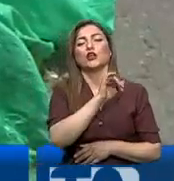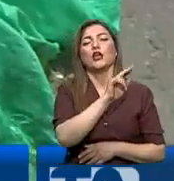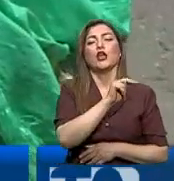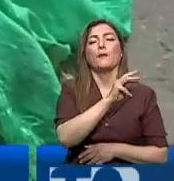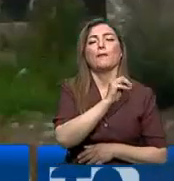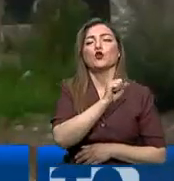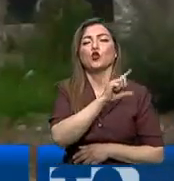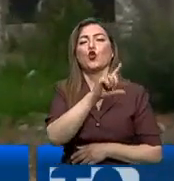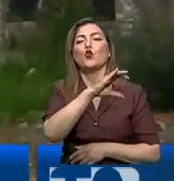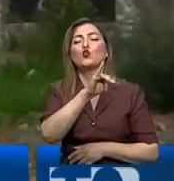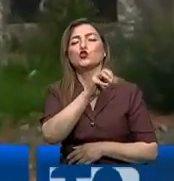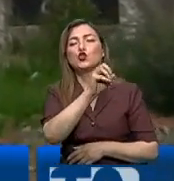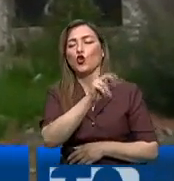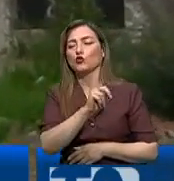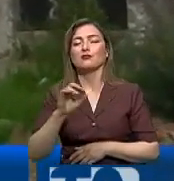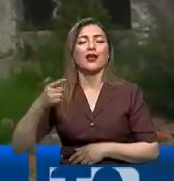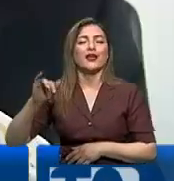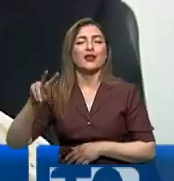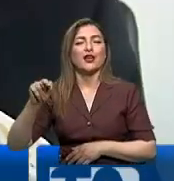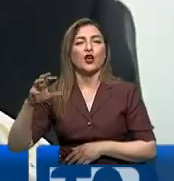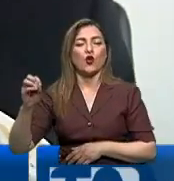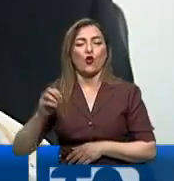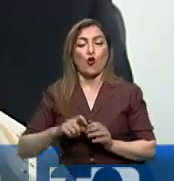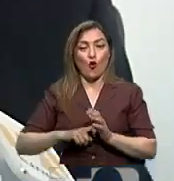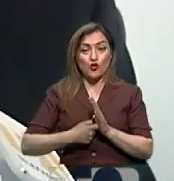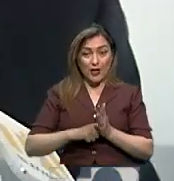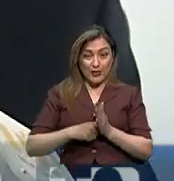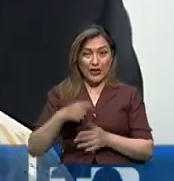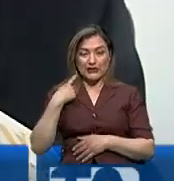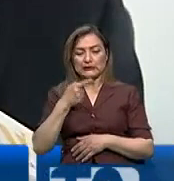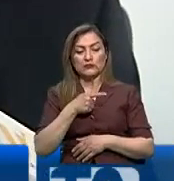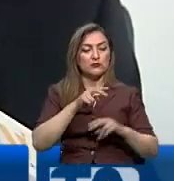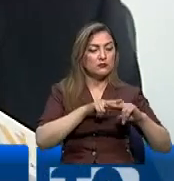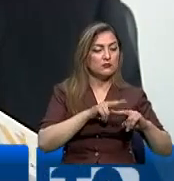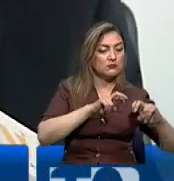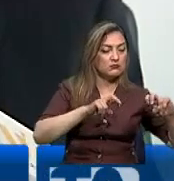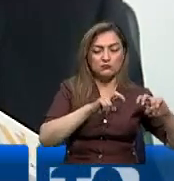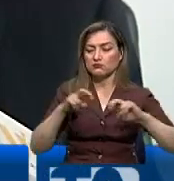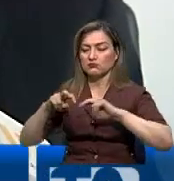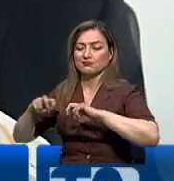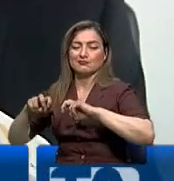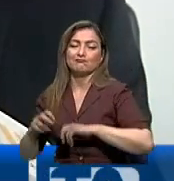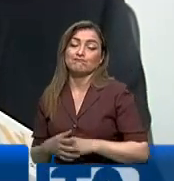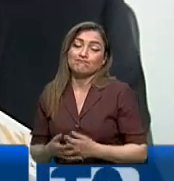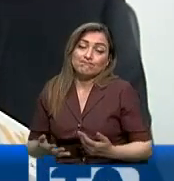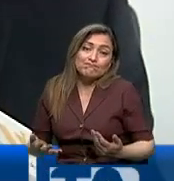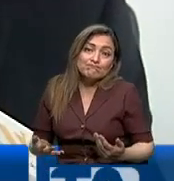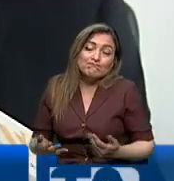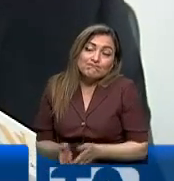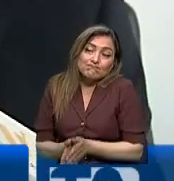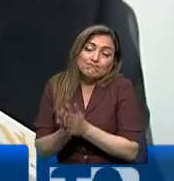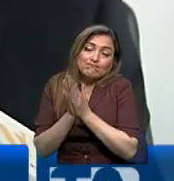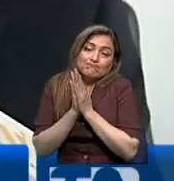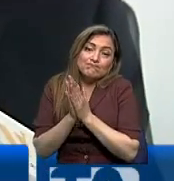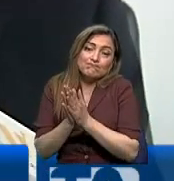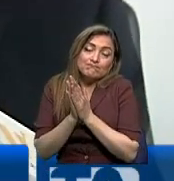obras están siendo analizadas por Contraloría. No hemos cancelado, estamos respondiendo una solicitud